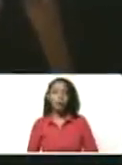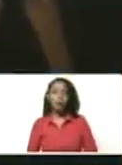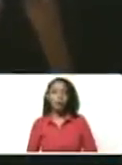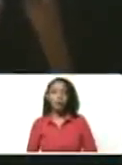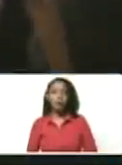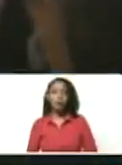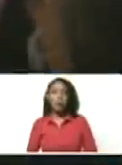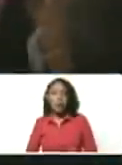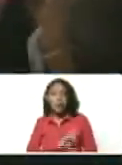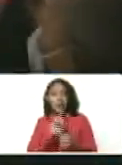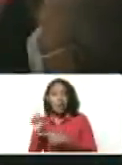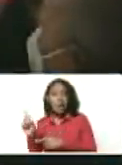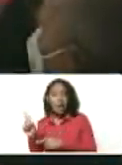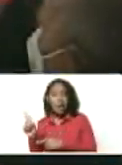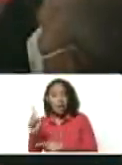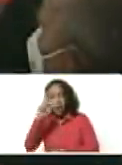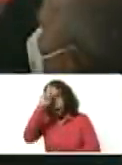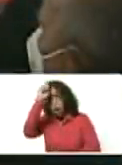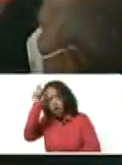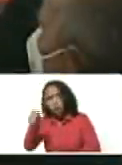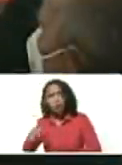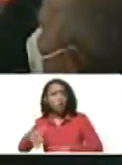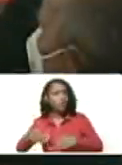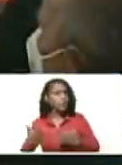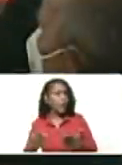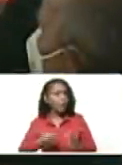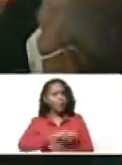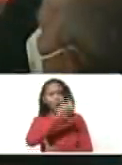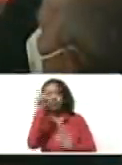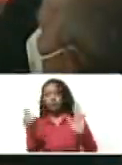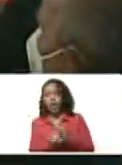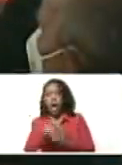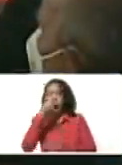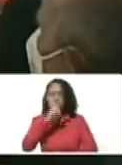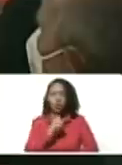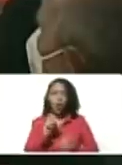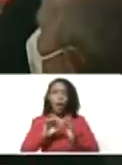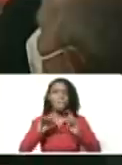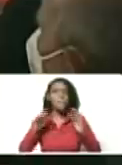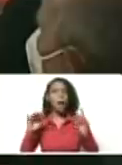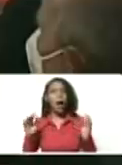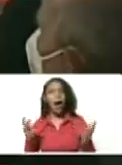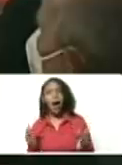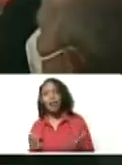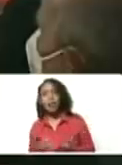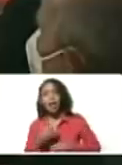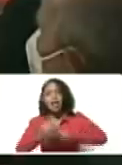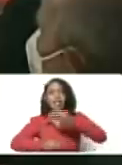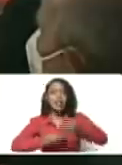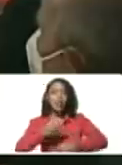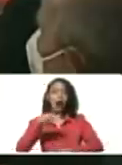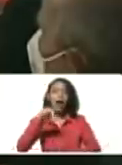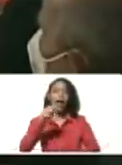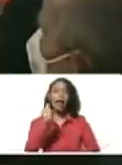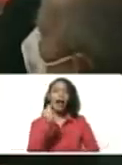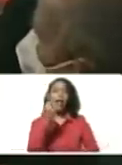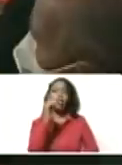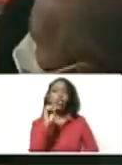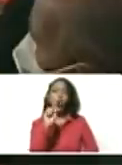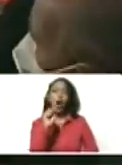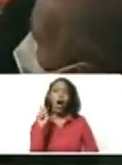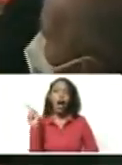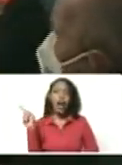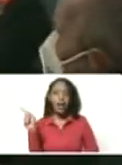Y en ese homenaje que en pleno año de la pandemia rendimos a Aquiles Nasoa,